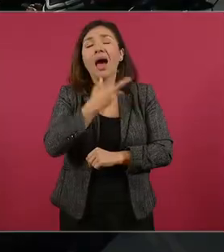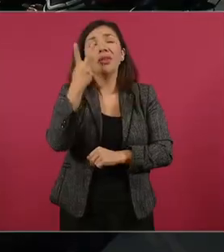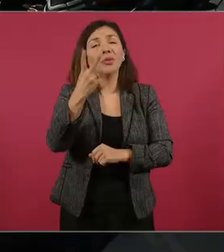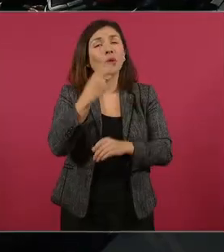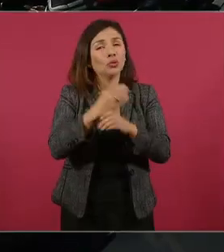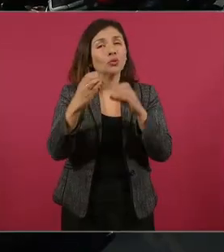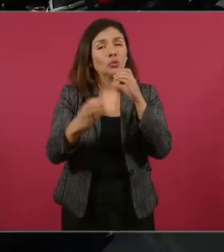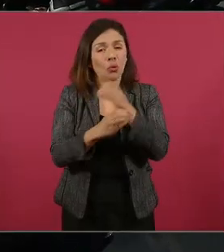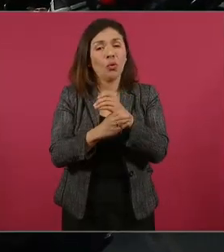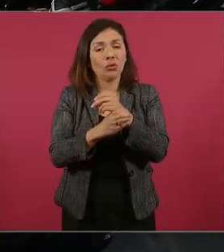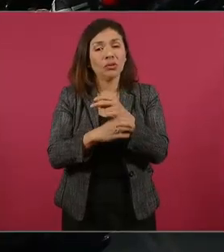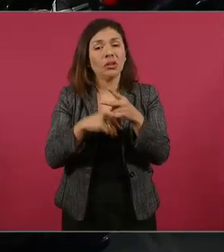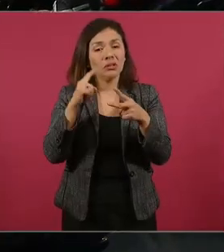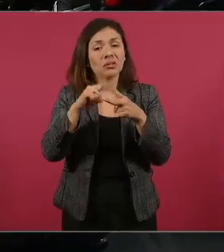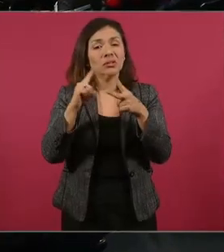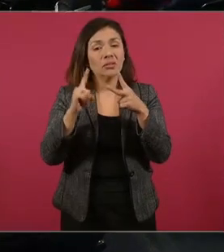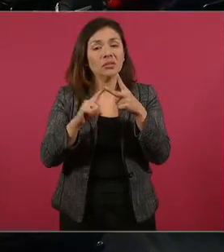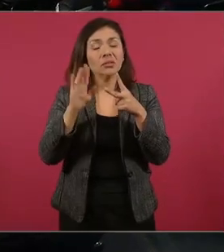cosas.